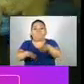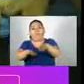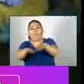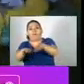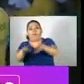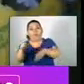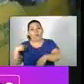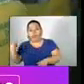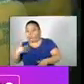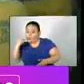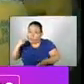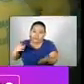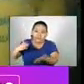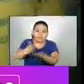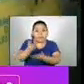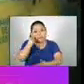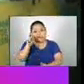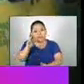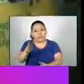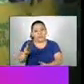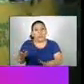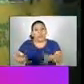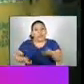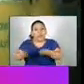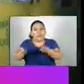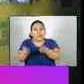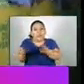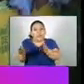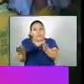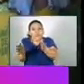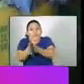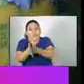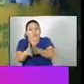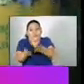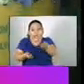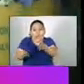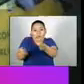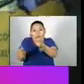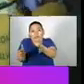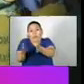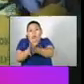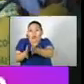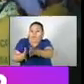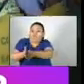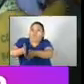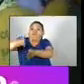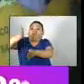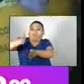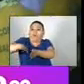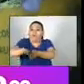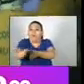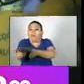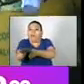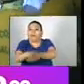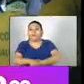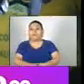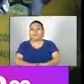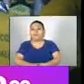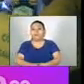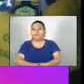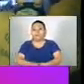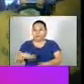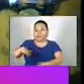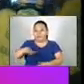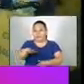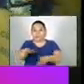cuando venimos nosotros, pues estaba presionado entre la pared y el retorno que está acá. Lo sacó del